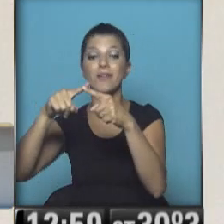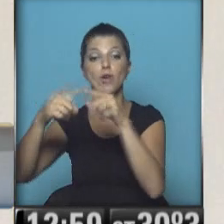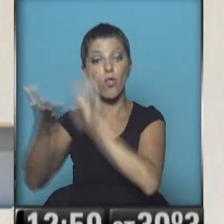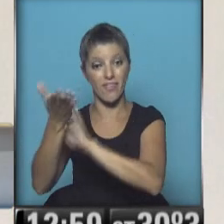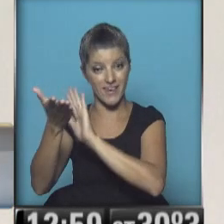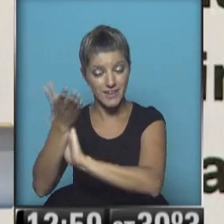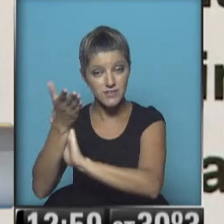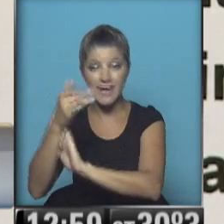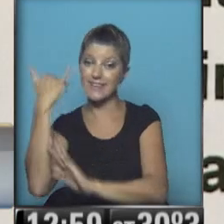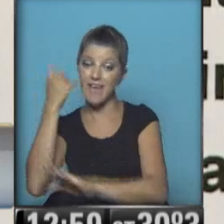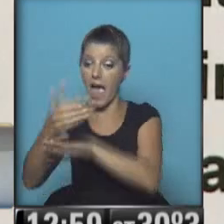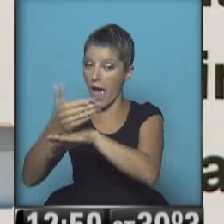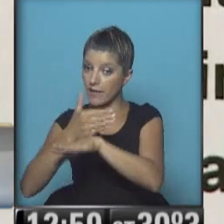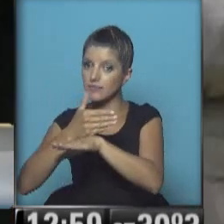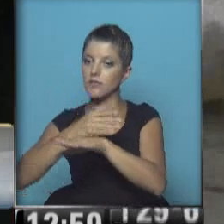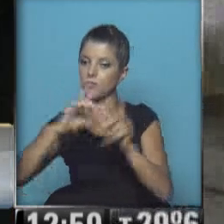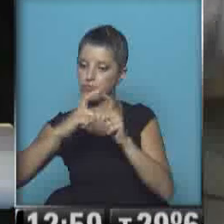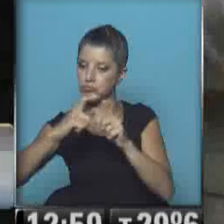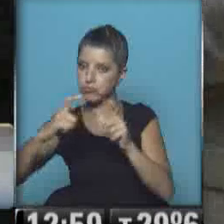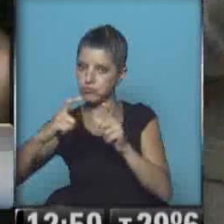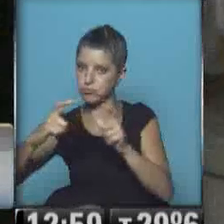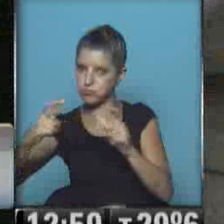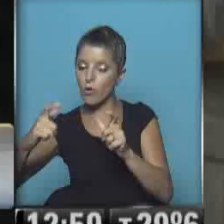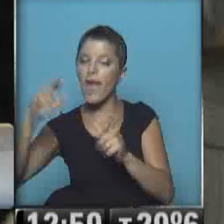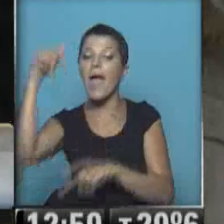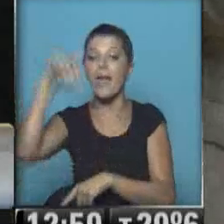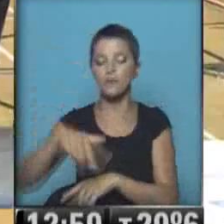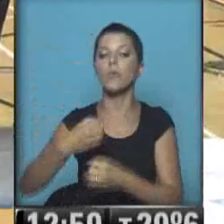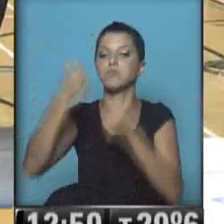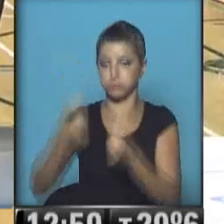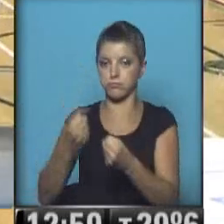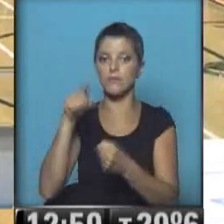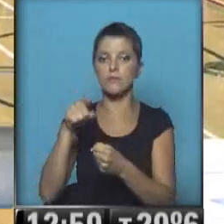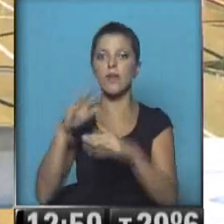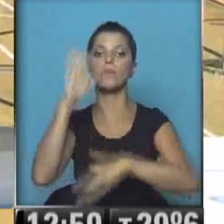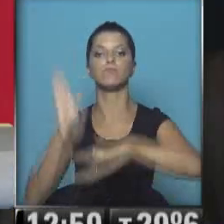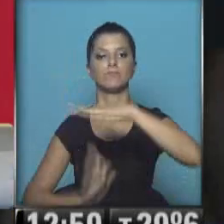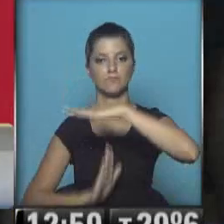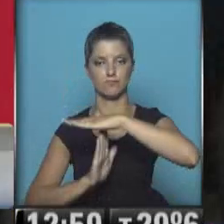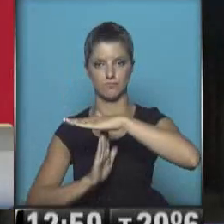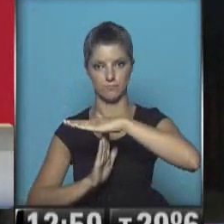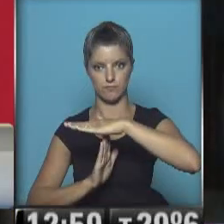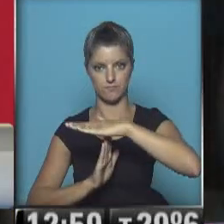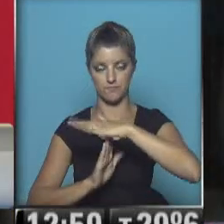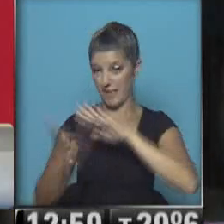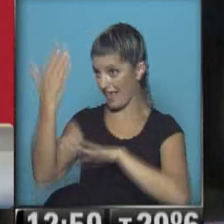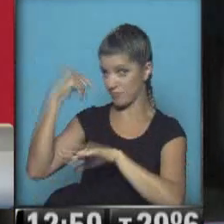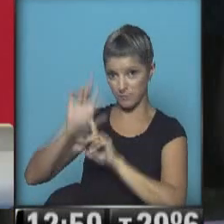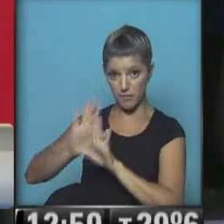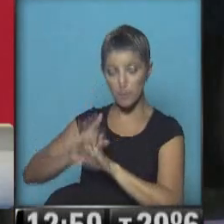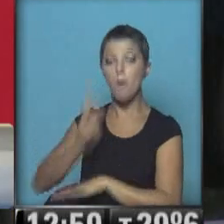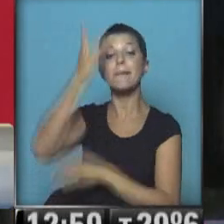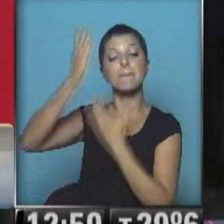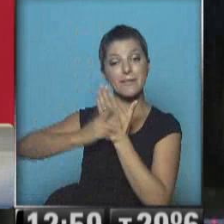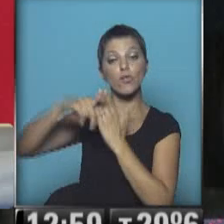continente, que ya venían creciendo en adeptos, reafirmaron el crecimiento de su liderazgo. En aquel momento, el primer ministro